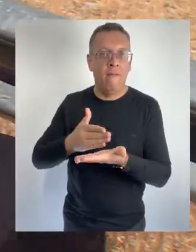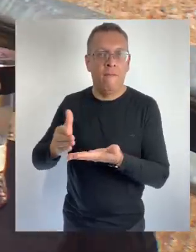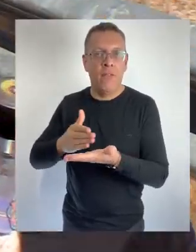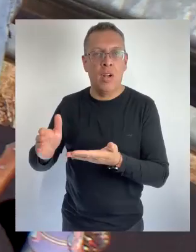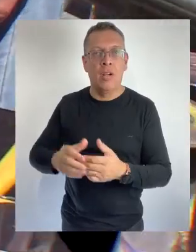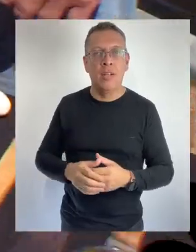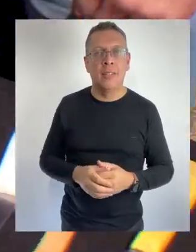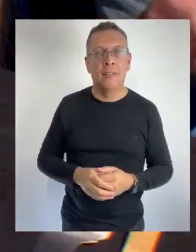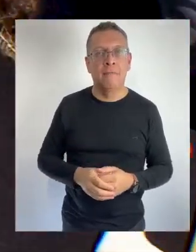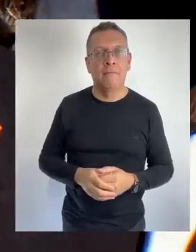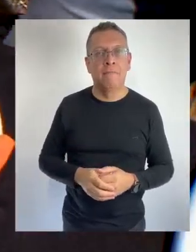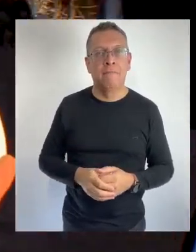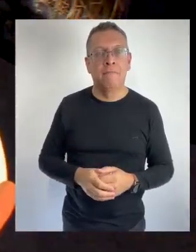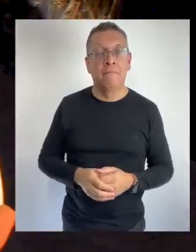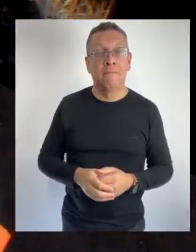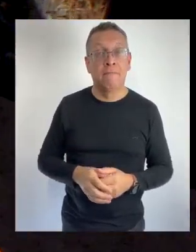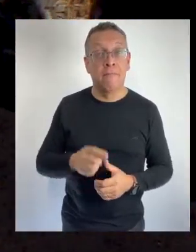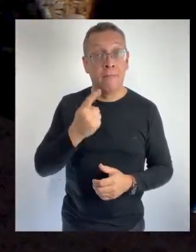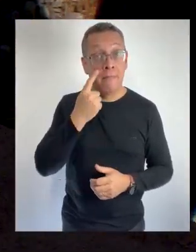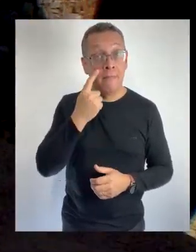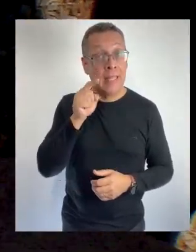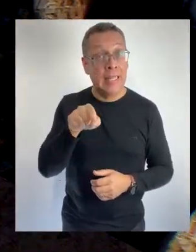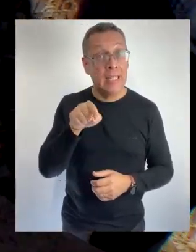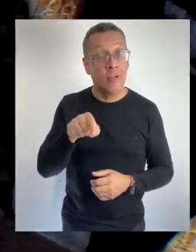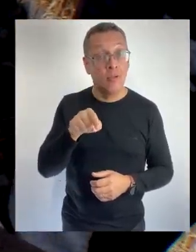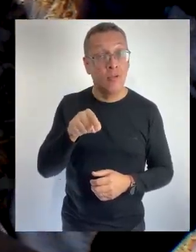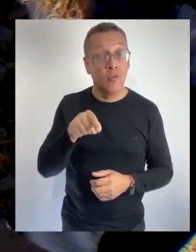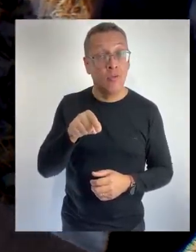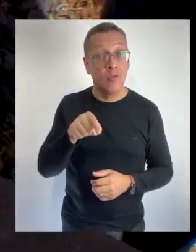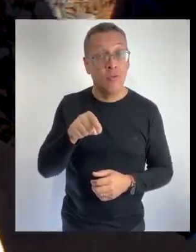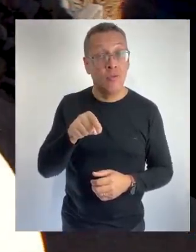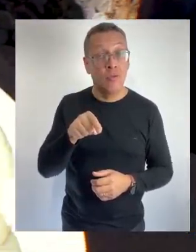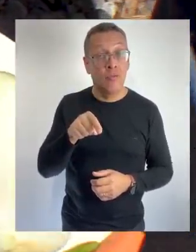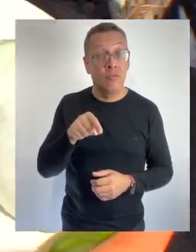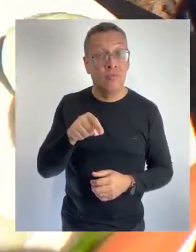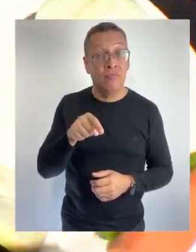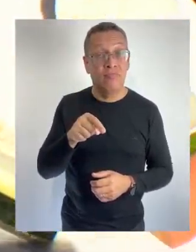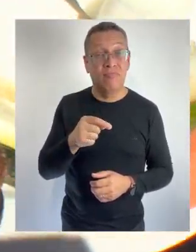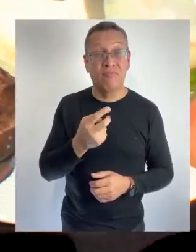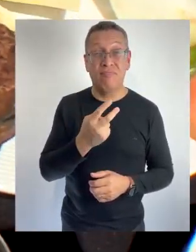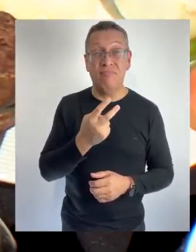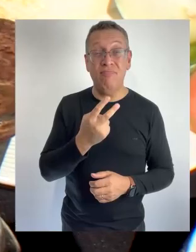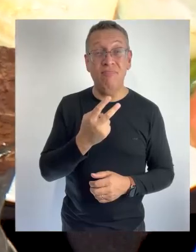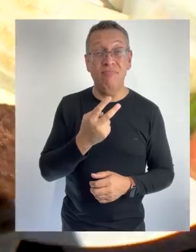pepa. Ah, perfecto. Y eso es amarga. Por eso que no lo utilizo. Ah, ya, perfecto.